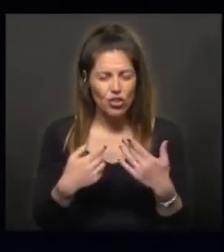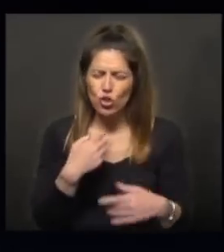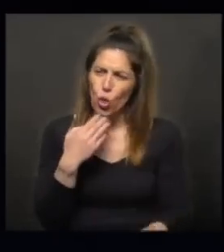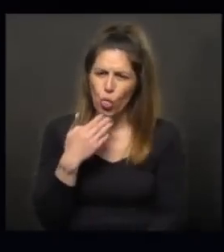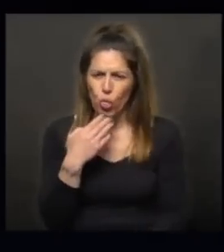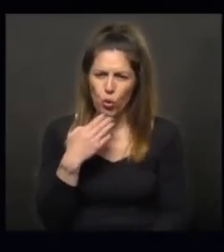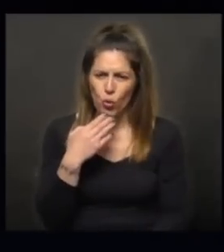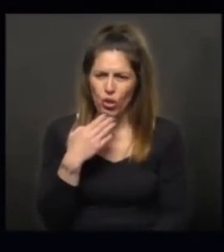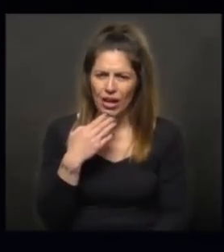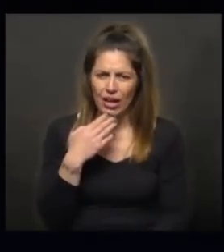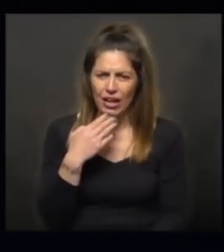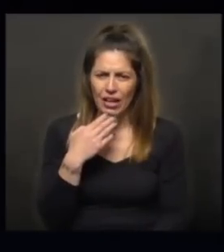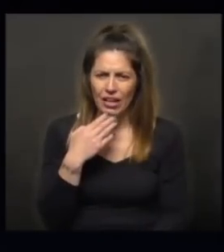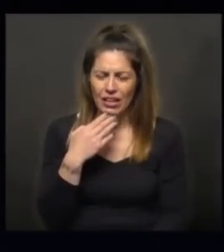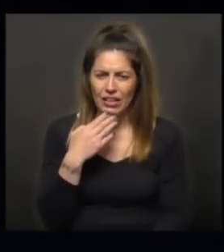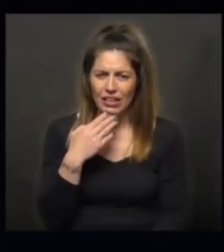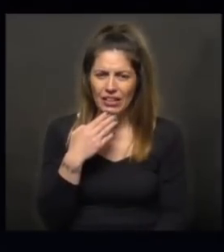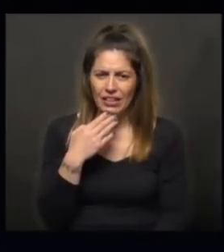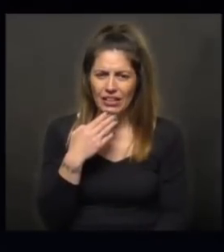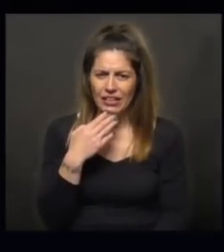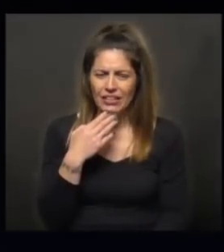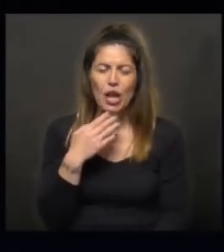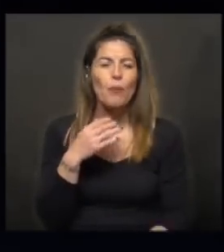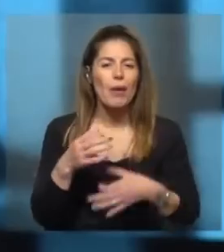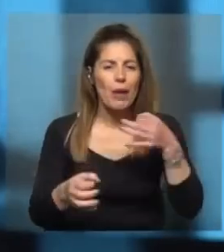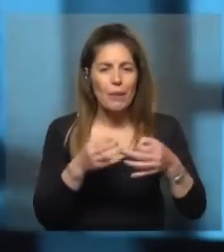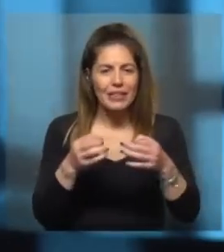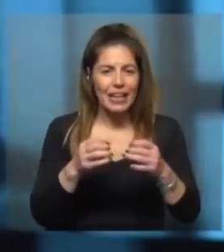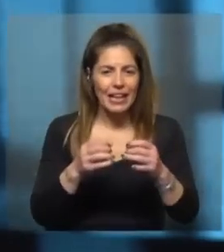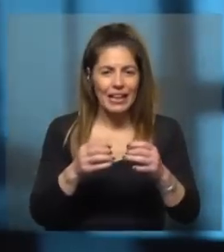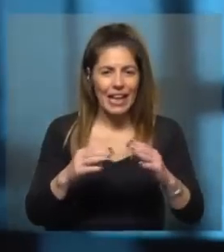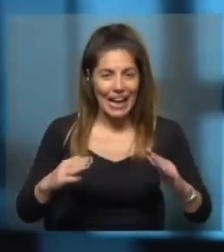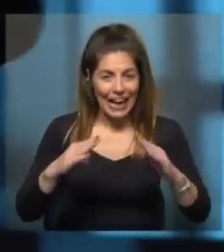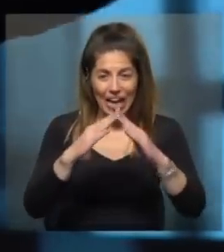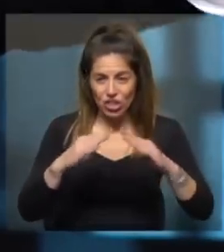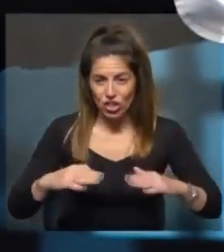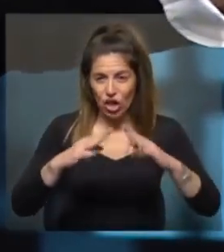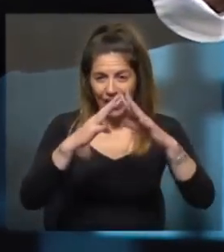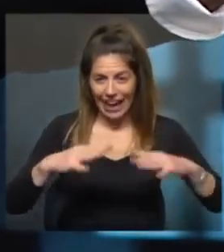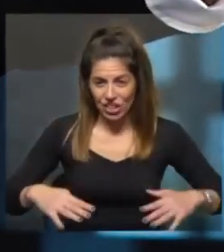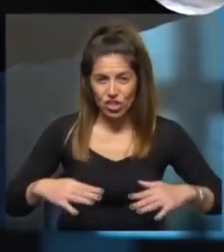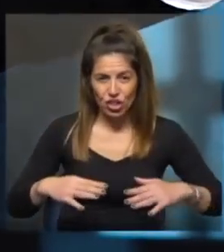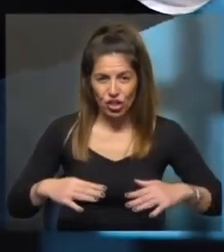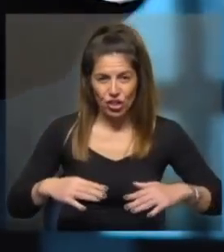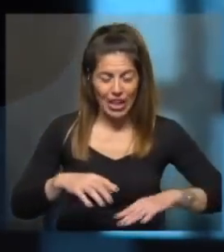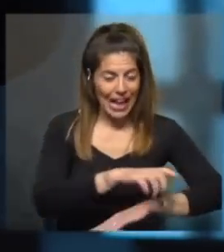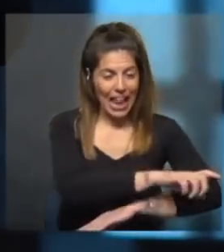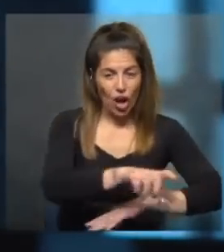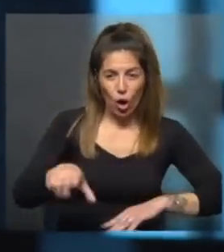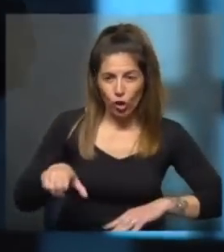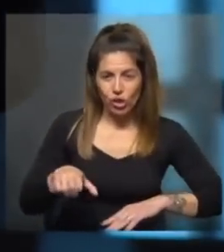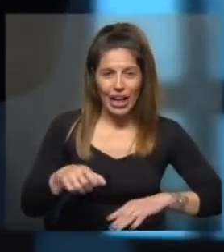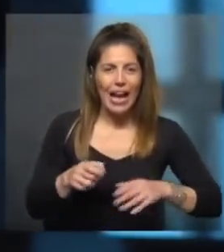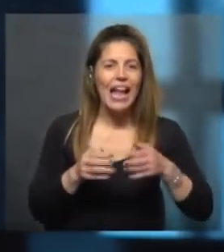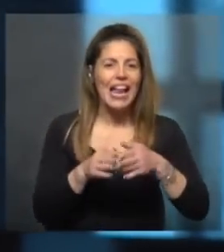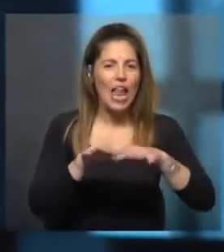que es el quincho escocés pero después me lo podés el rancho El rancho de pecho de quincho que se da mucho en las costas acá en la playa no sé qué